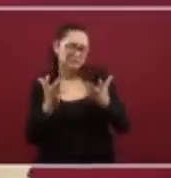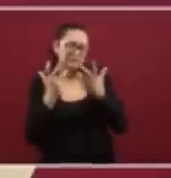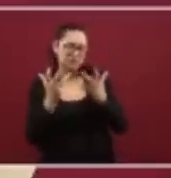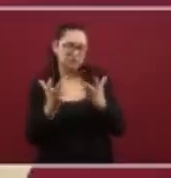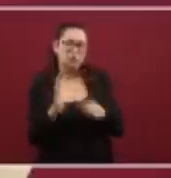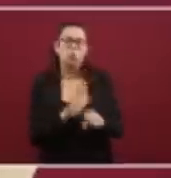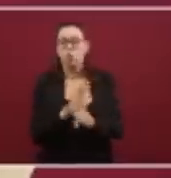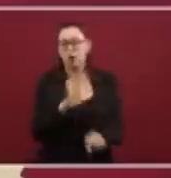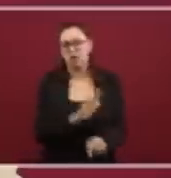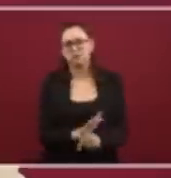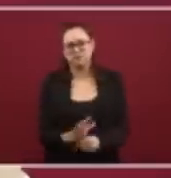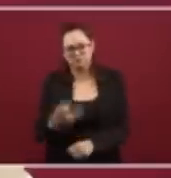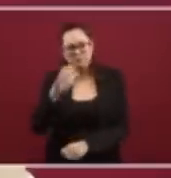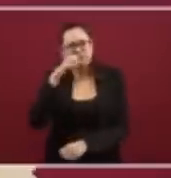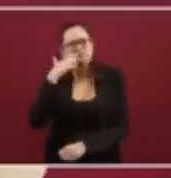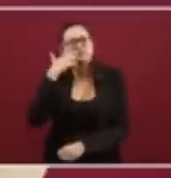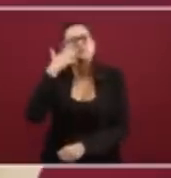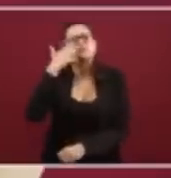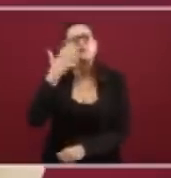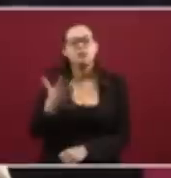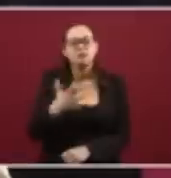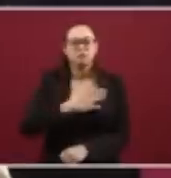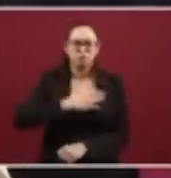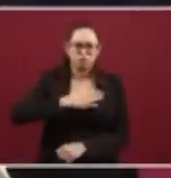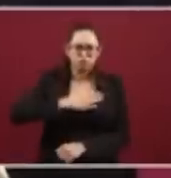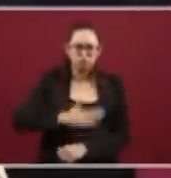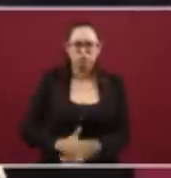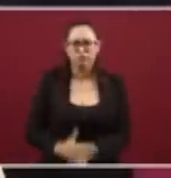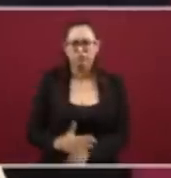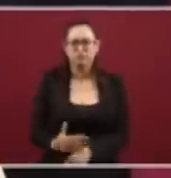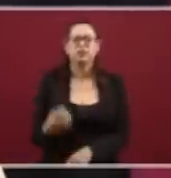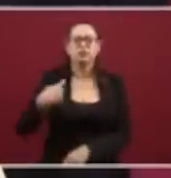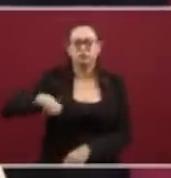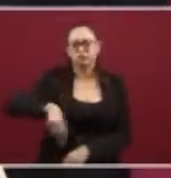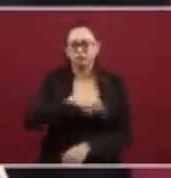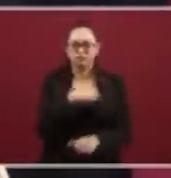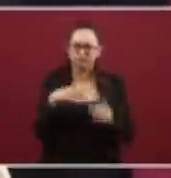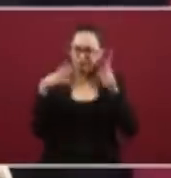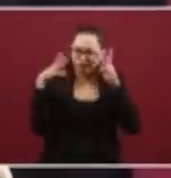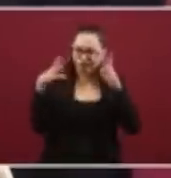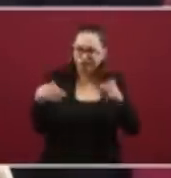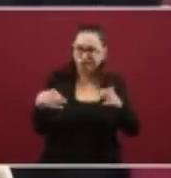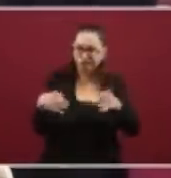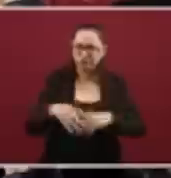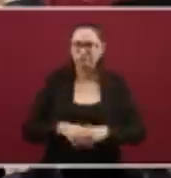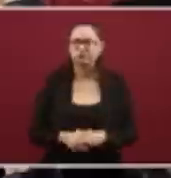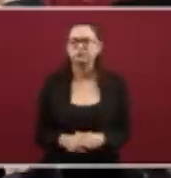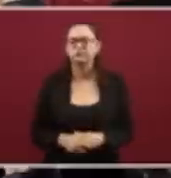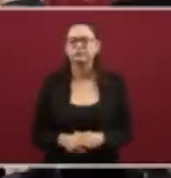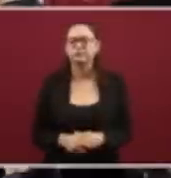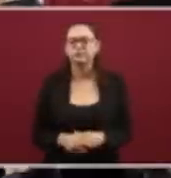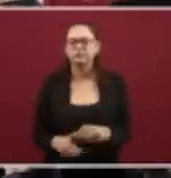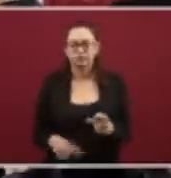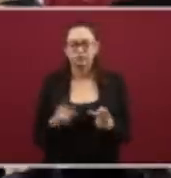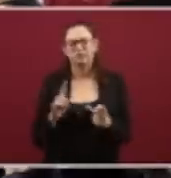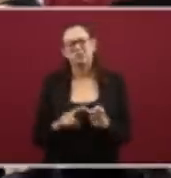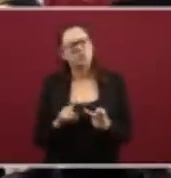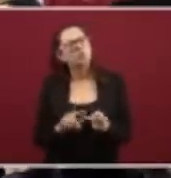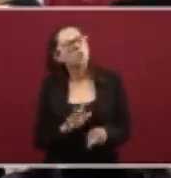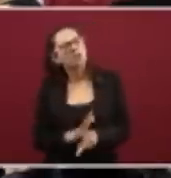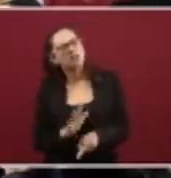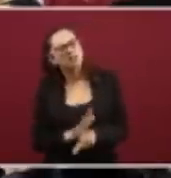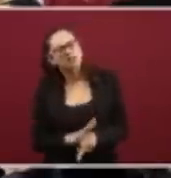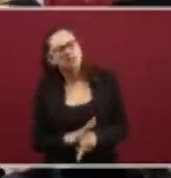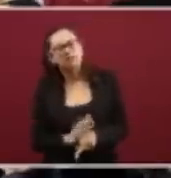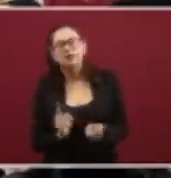un clamor de justicia y entonces en esto nos estamos abocando la segunda pregunta bueno